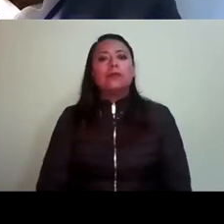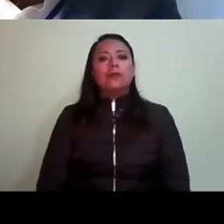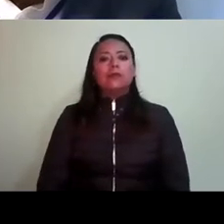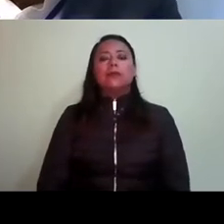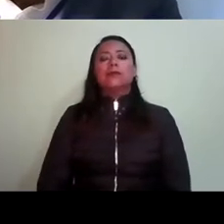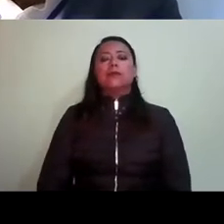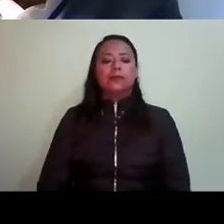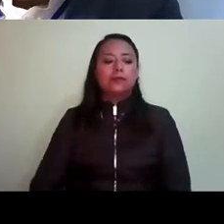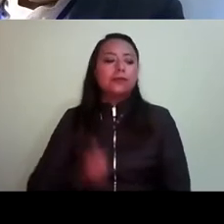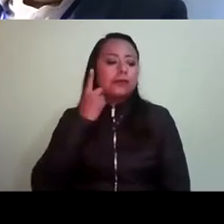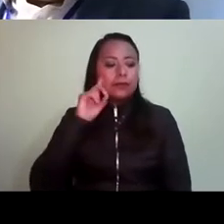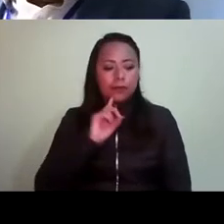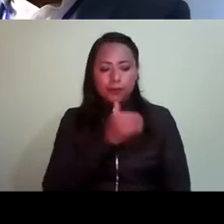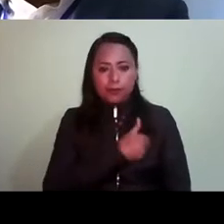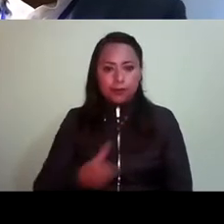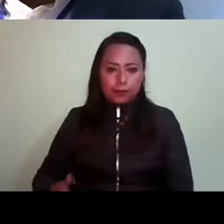Diputada secretaria.